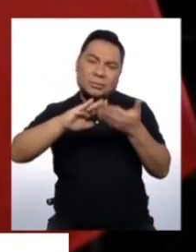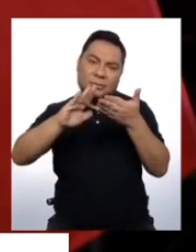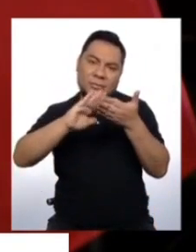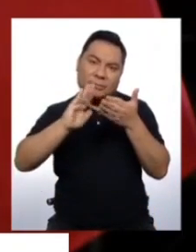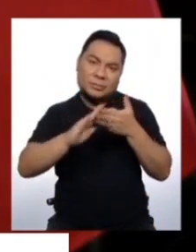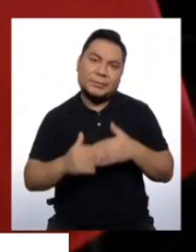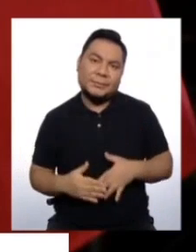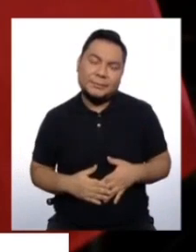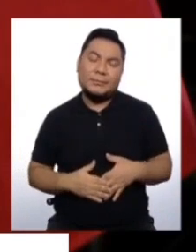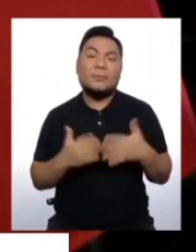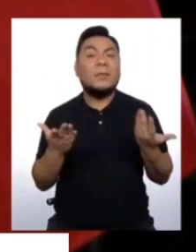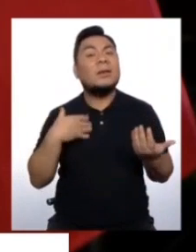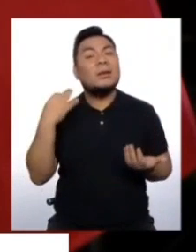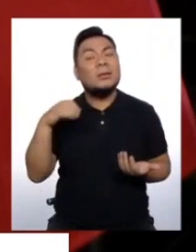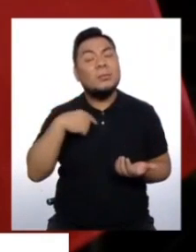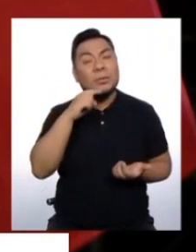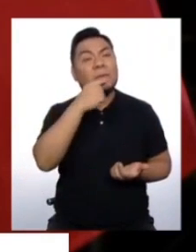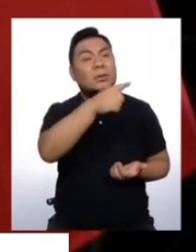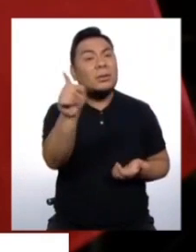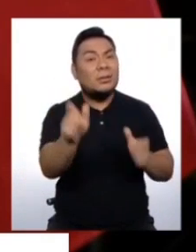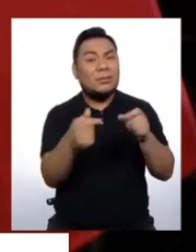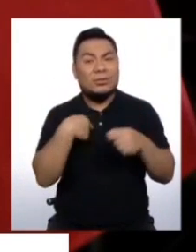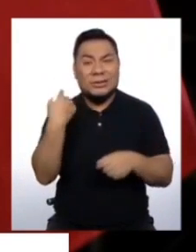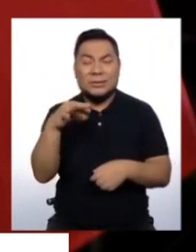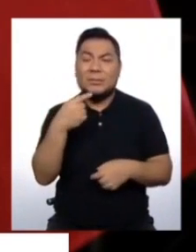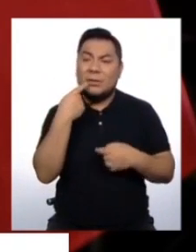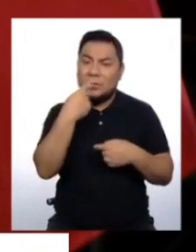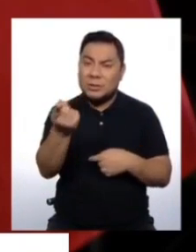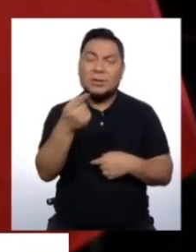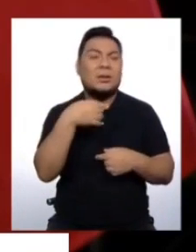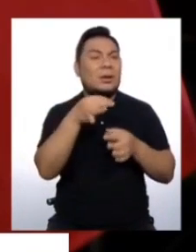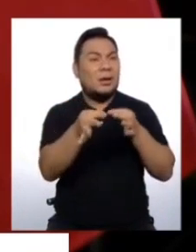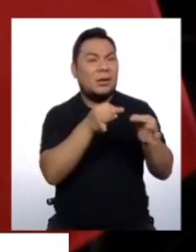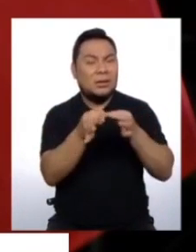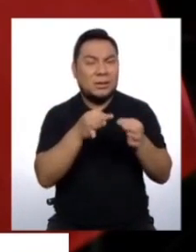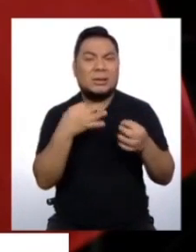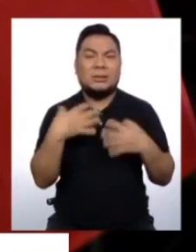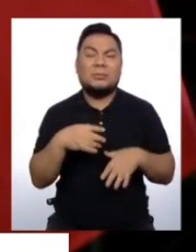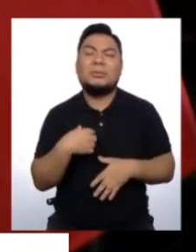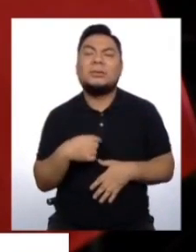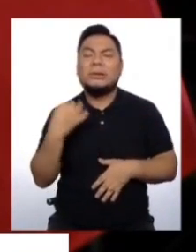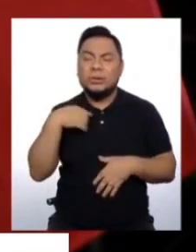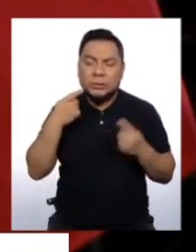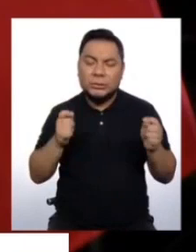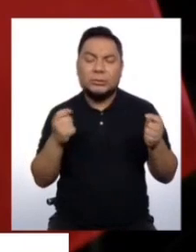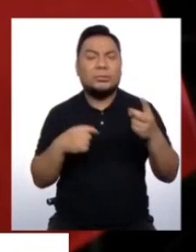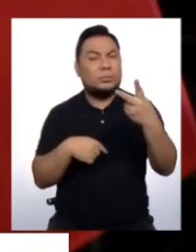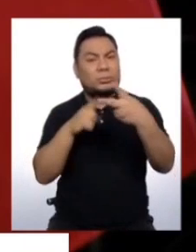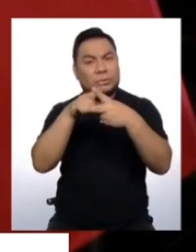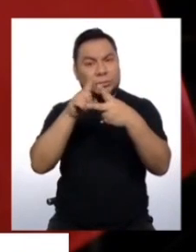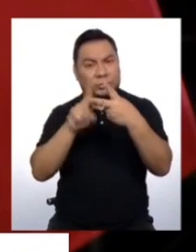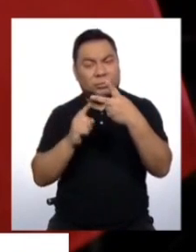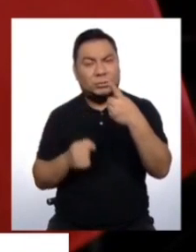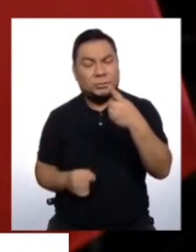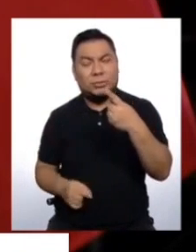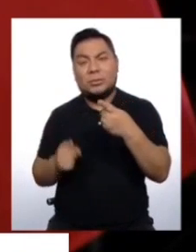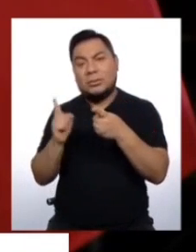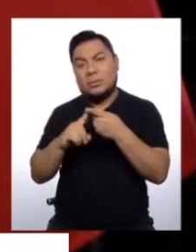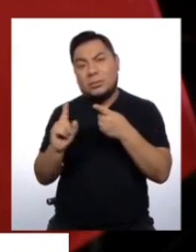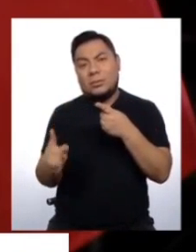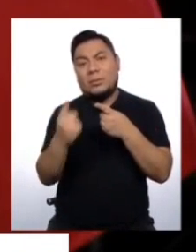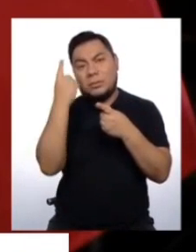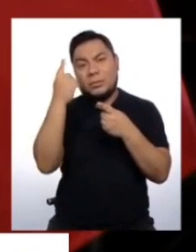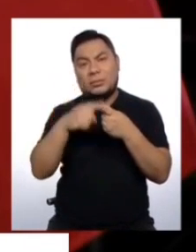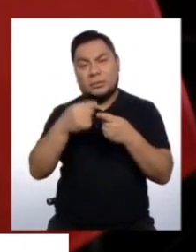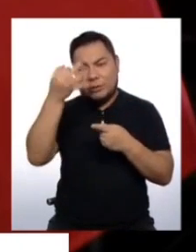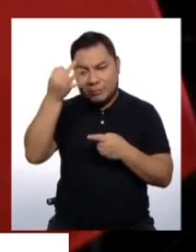con la población, tratamos de hacerlo con dos conceptos. Uno,